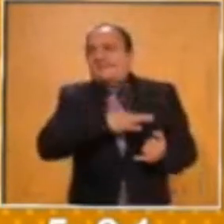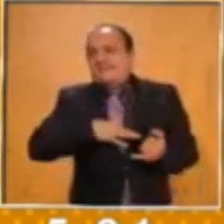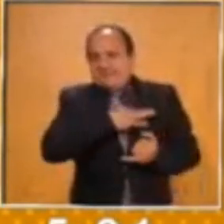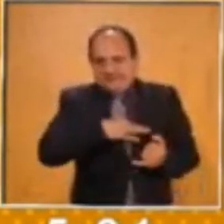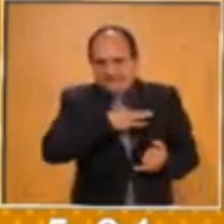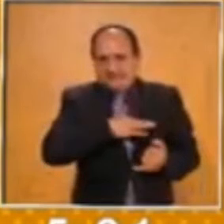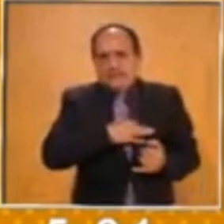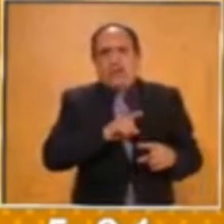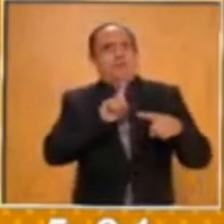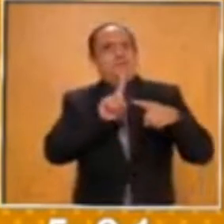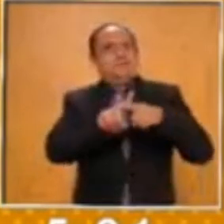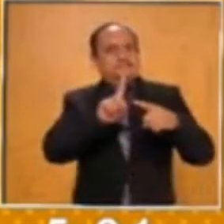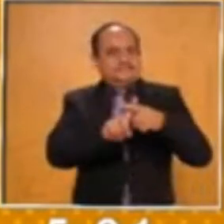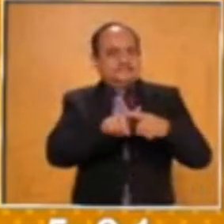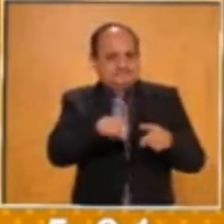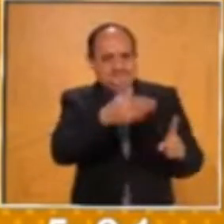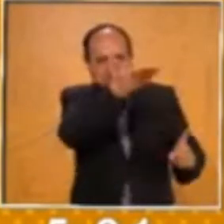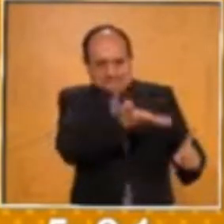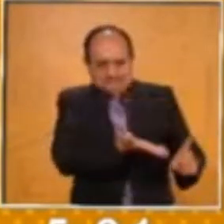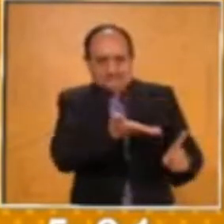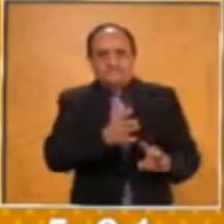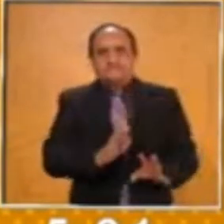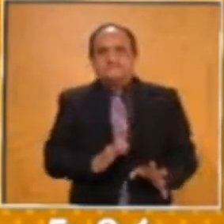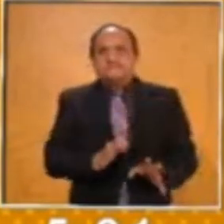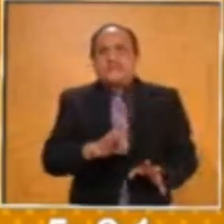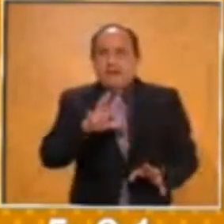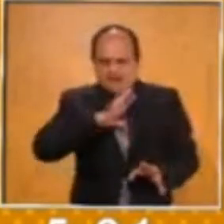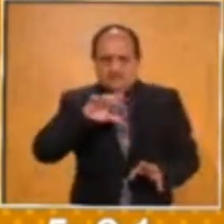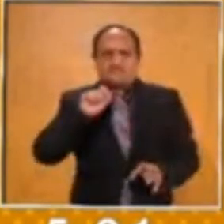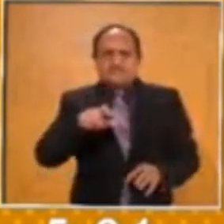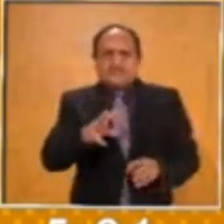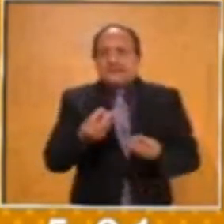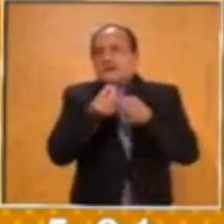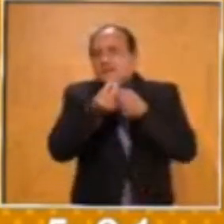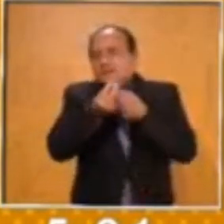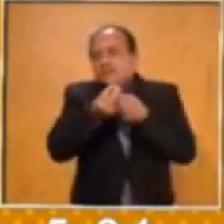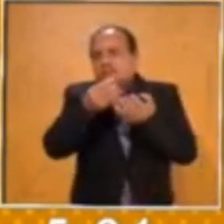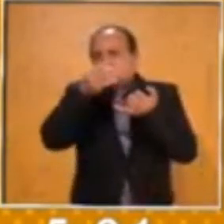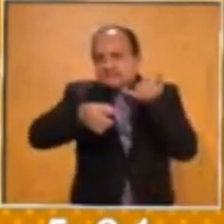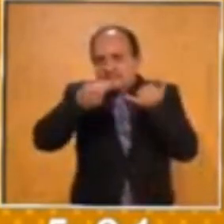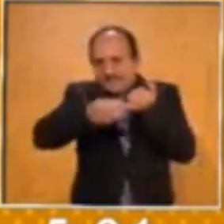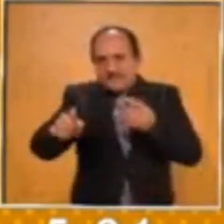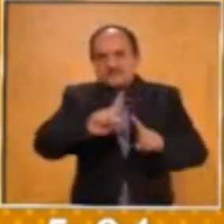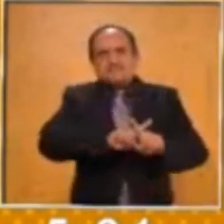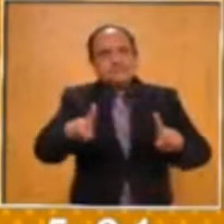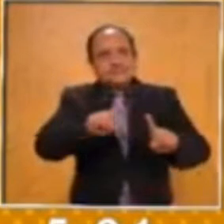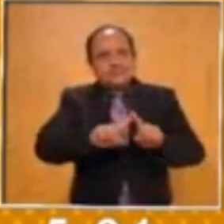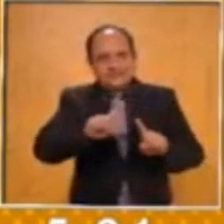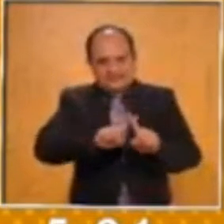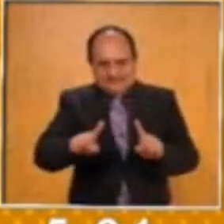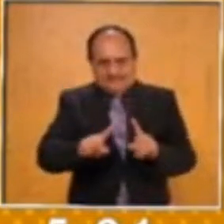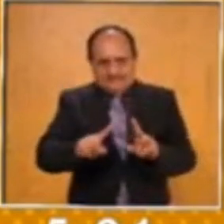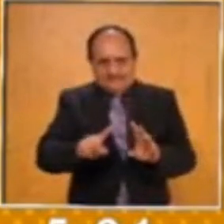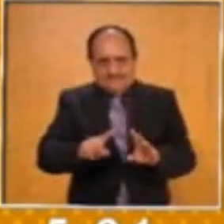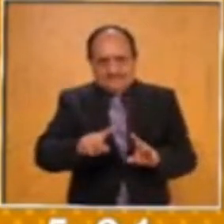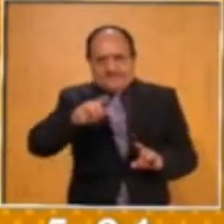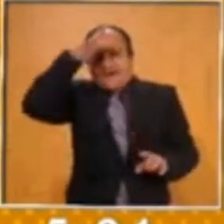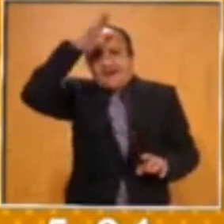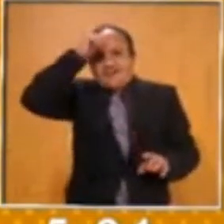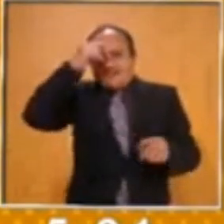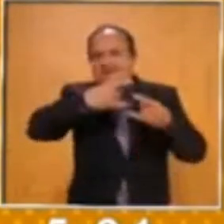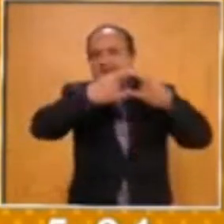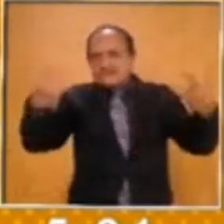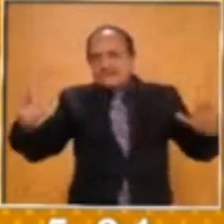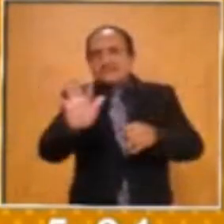o positivo para el protagonista. Y podemos tener muchos finales. Acuérdense de qué historias o qué